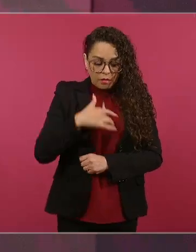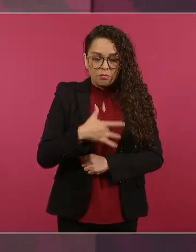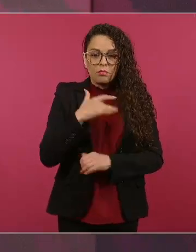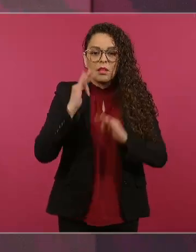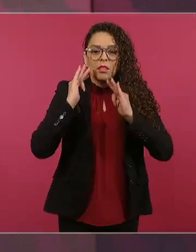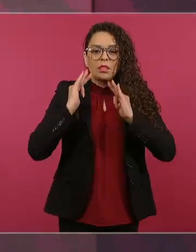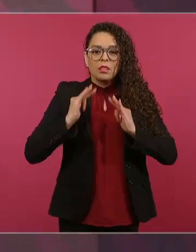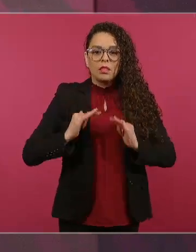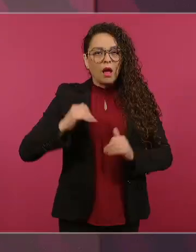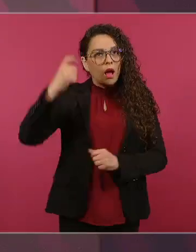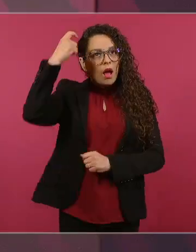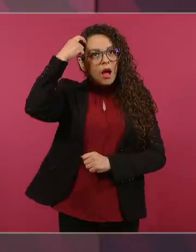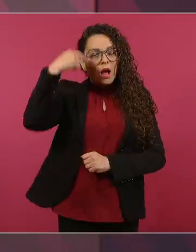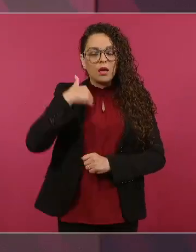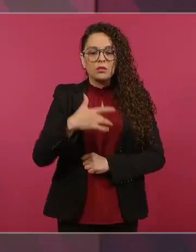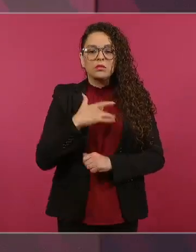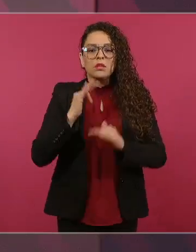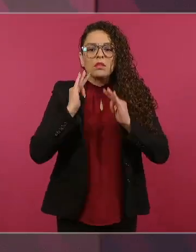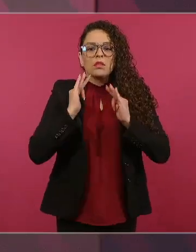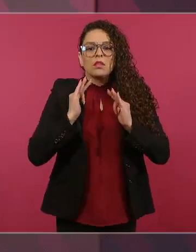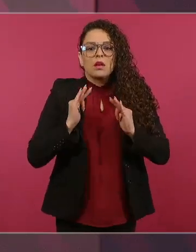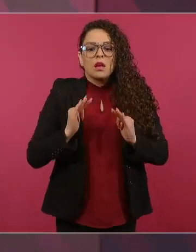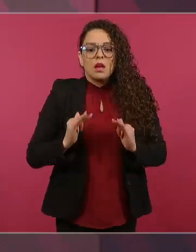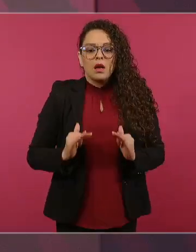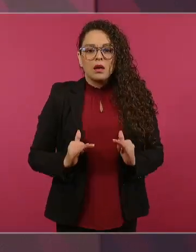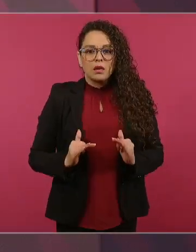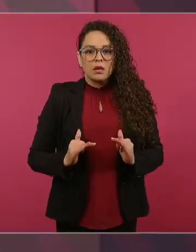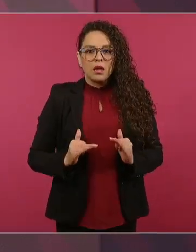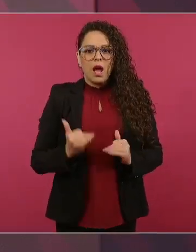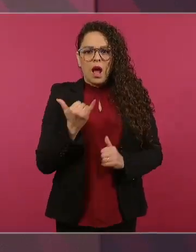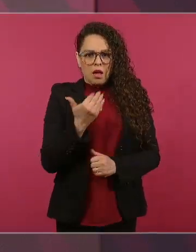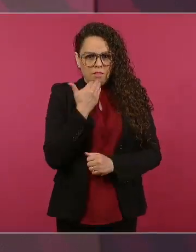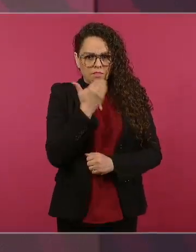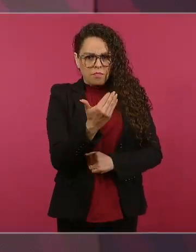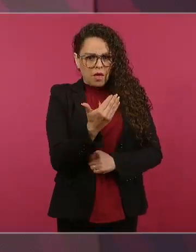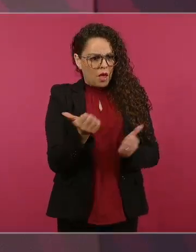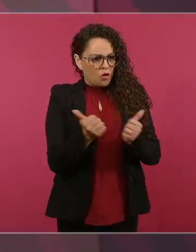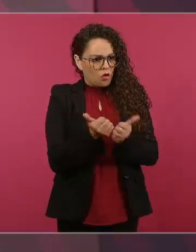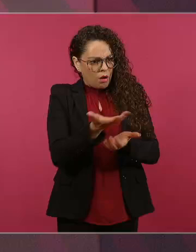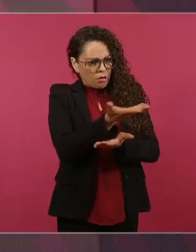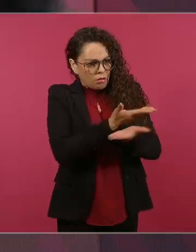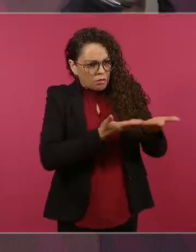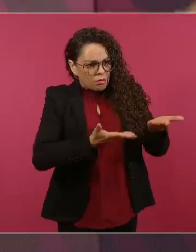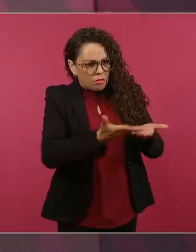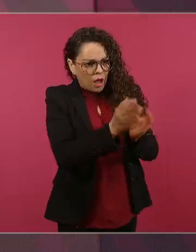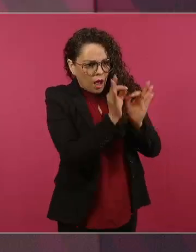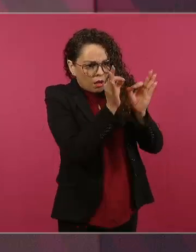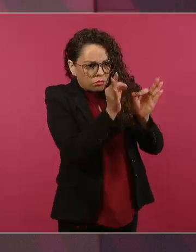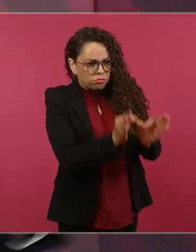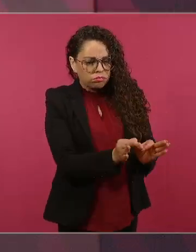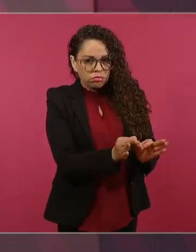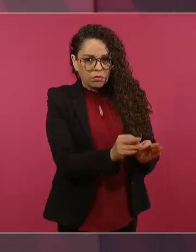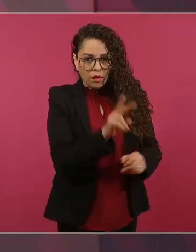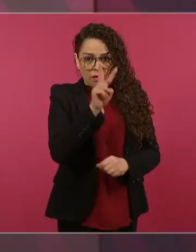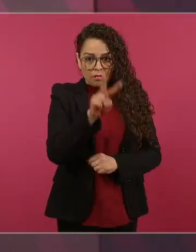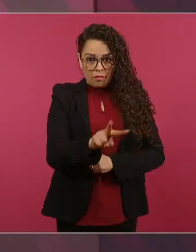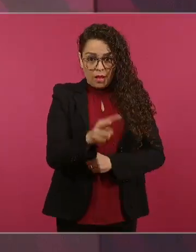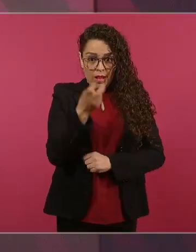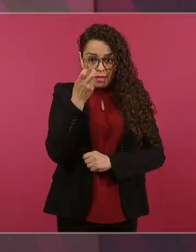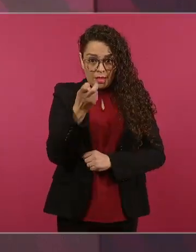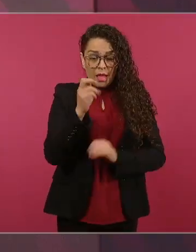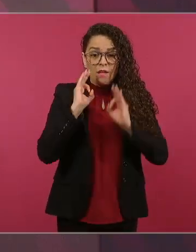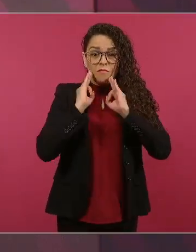conciencia y estar bien con el prójimo. Entonces son concepciones distintas.